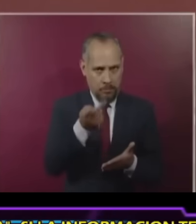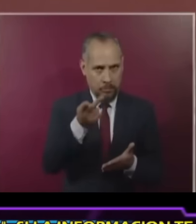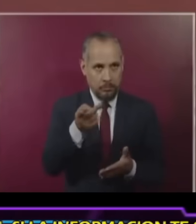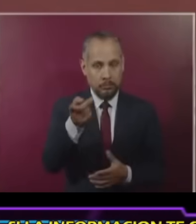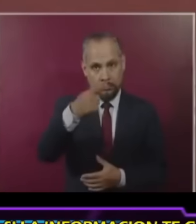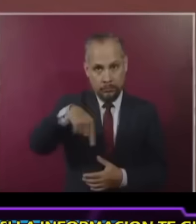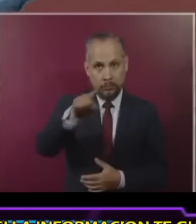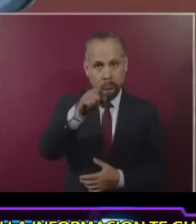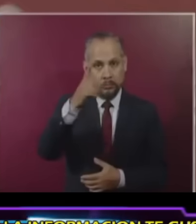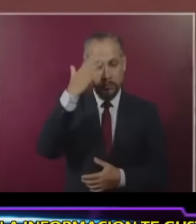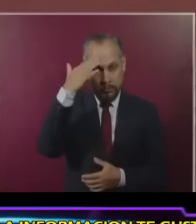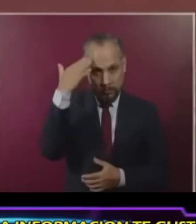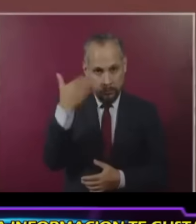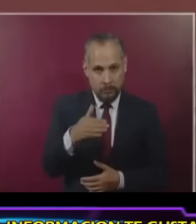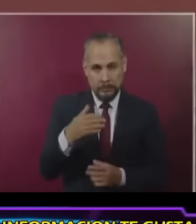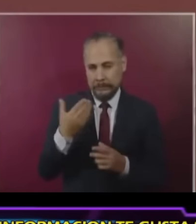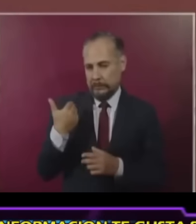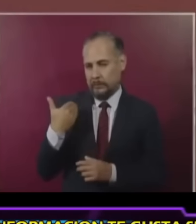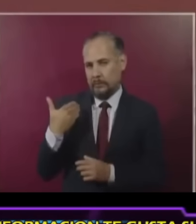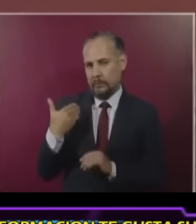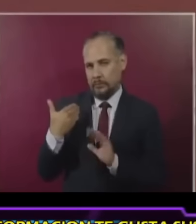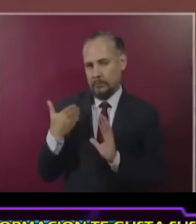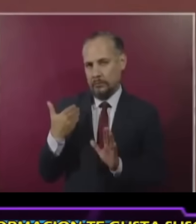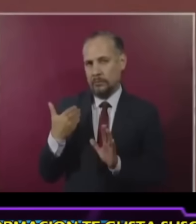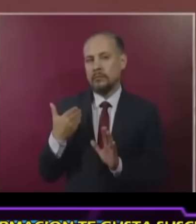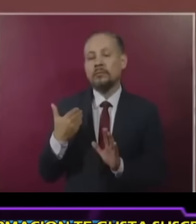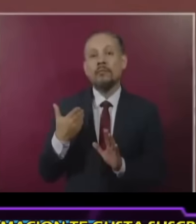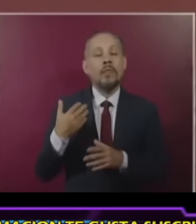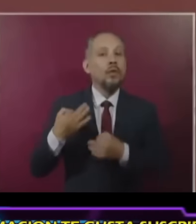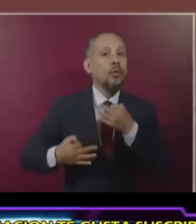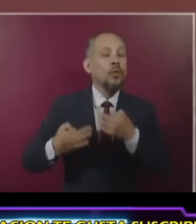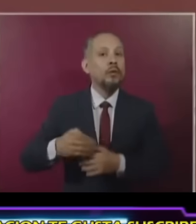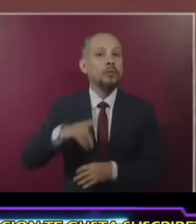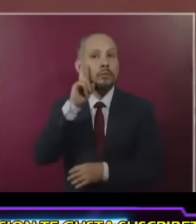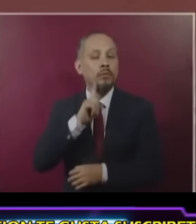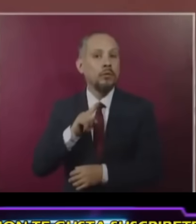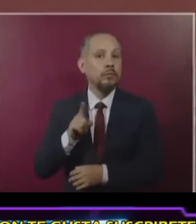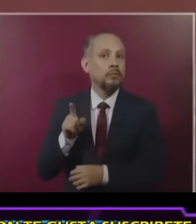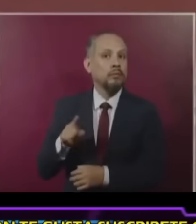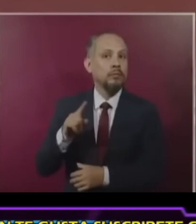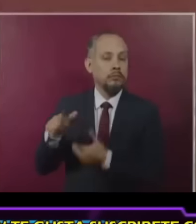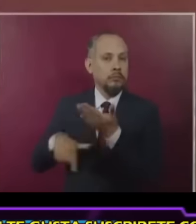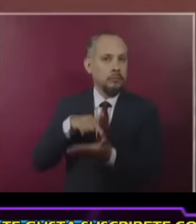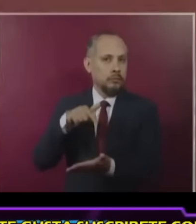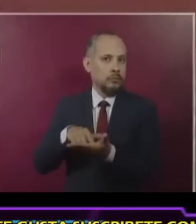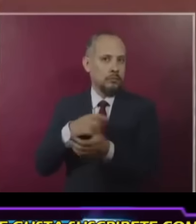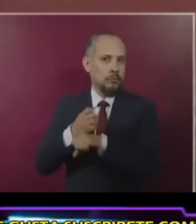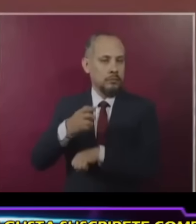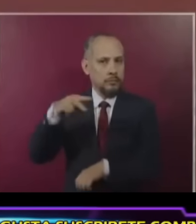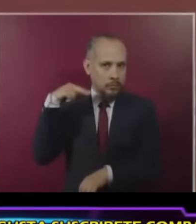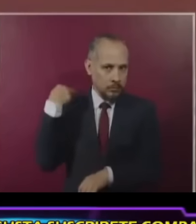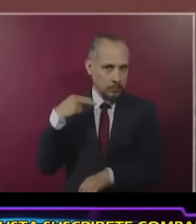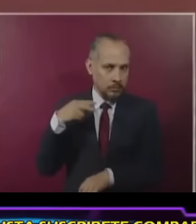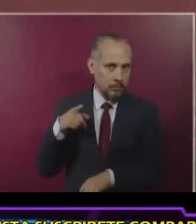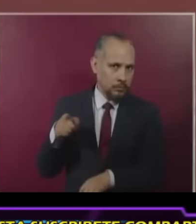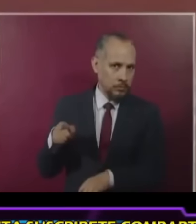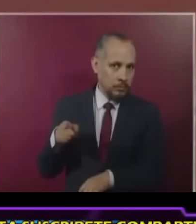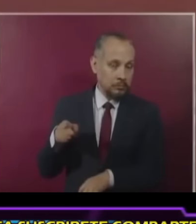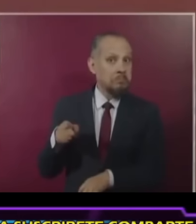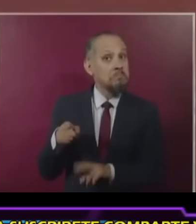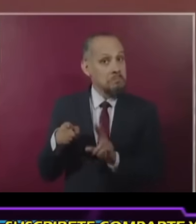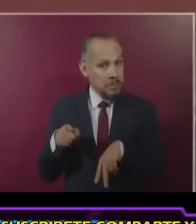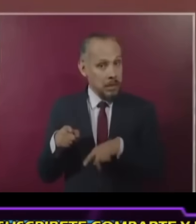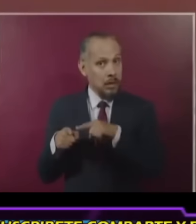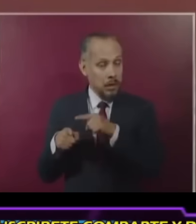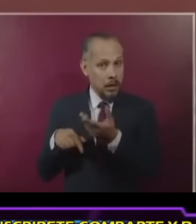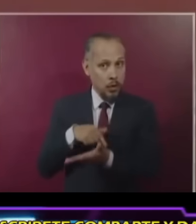ustedes sabían que hace unos días una juez de Veracruz y no por eso los veracruzanos son